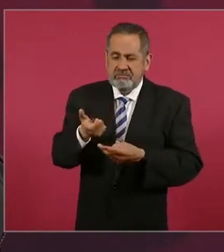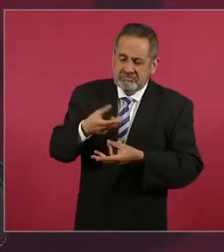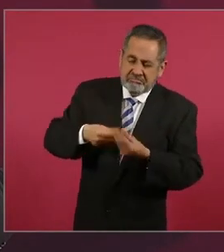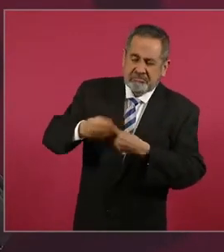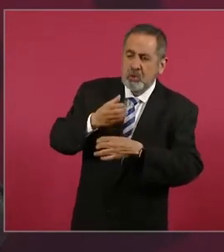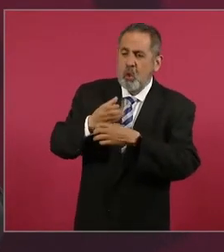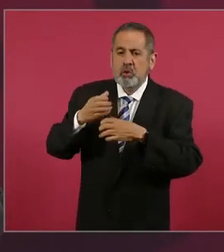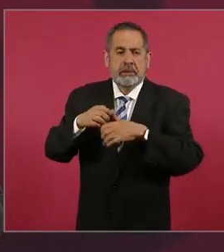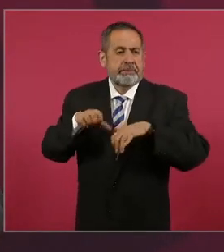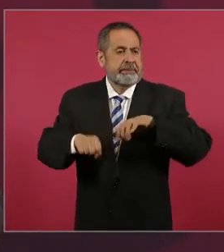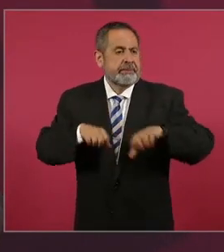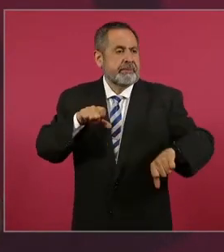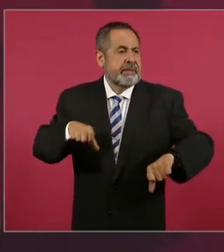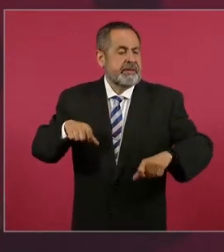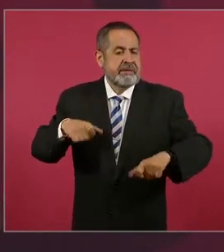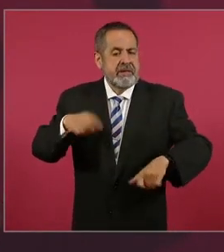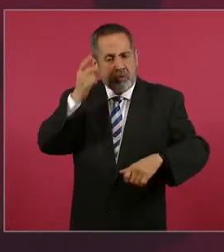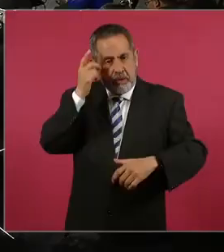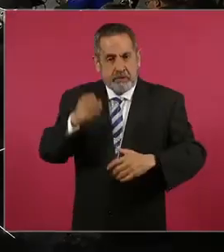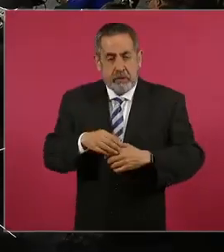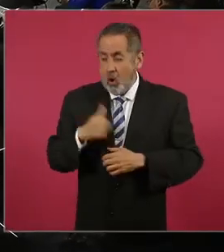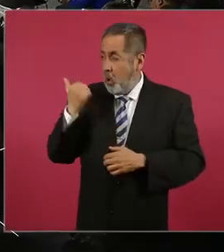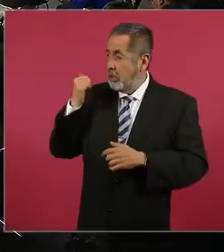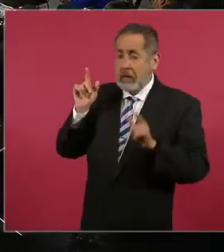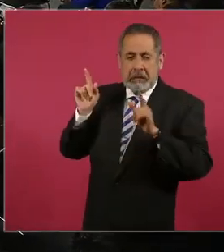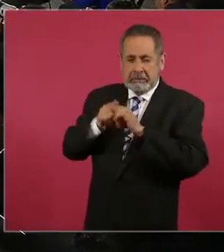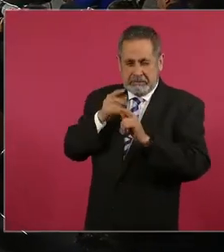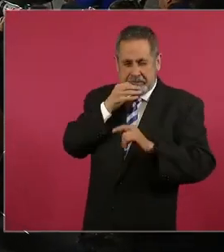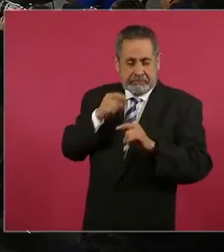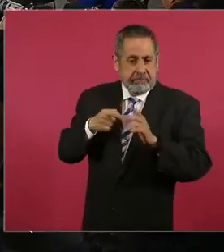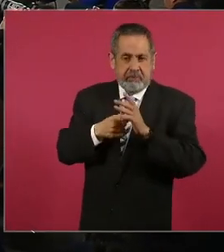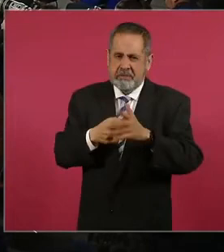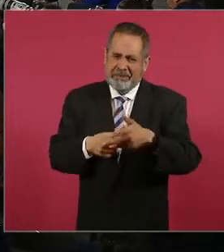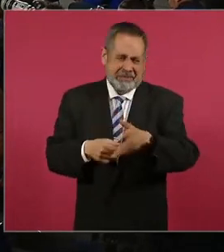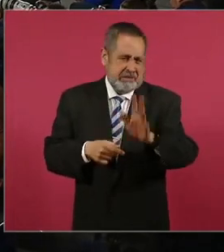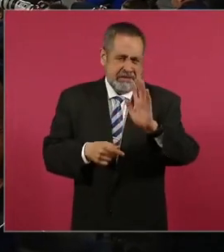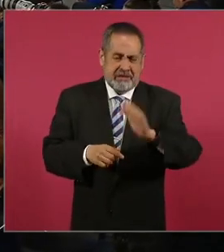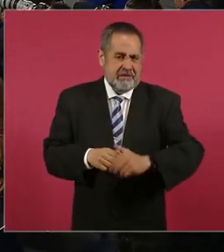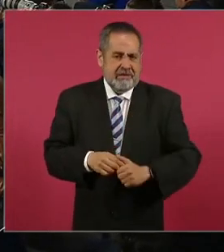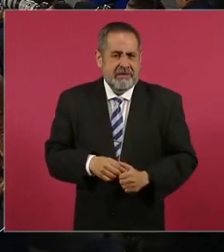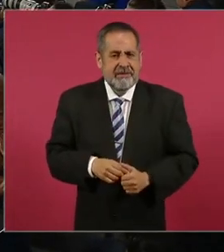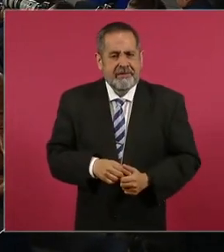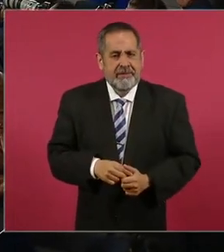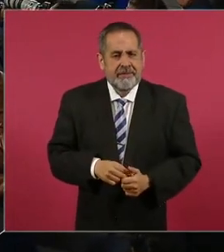Se dijo rápido, pero son